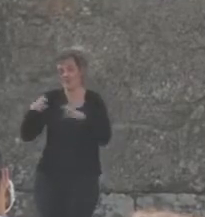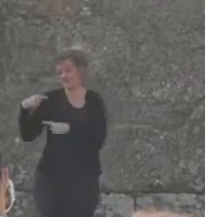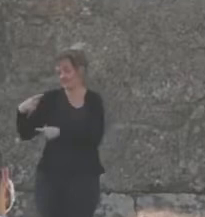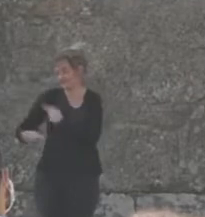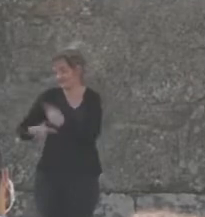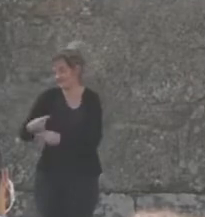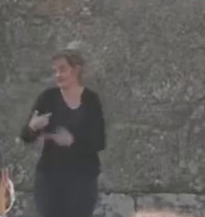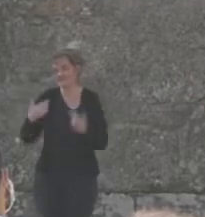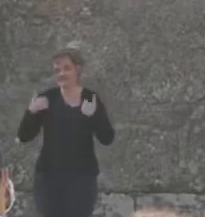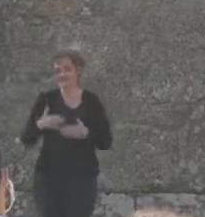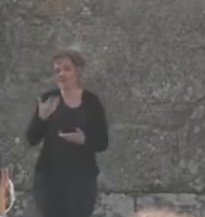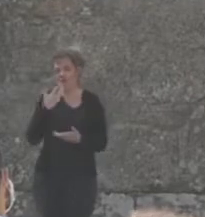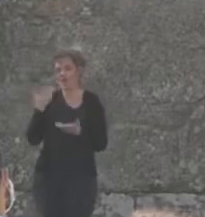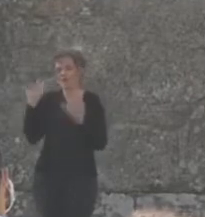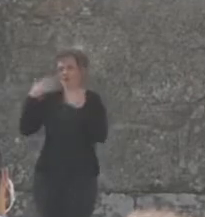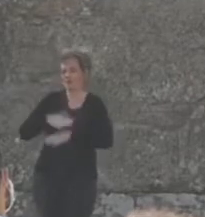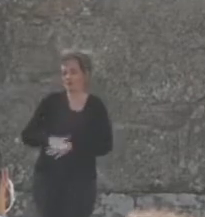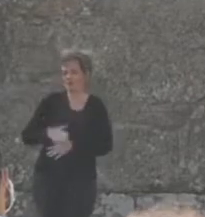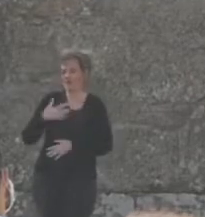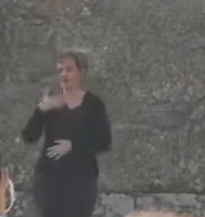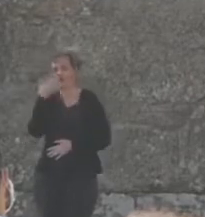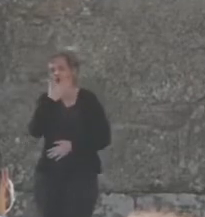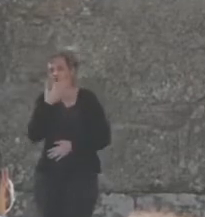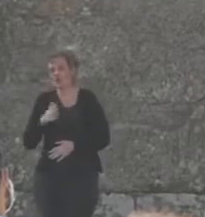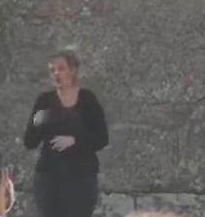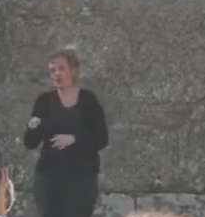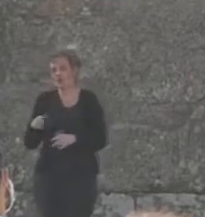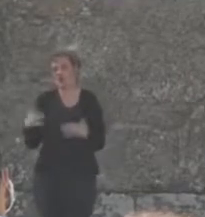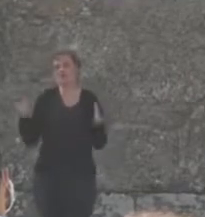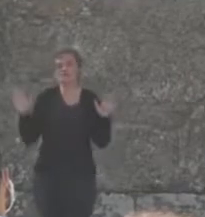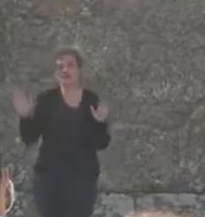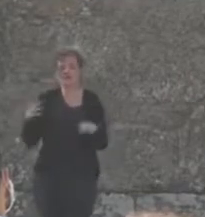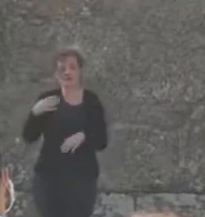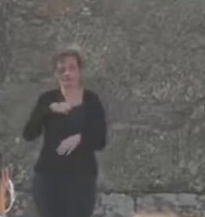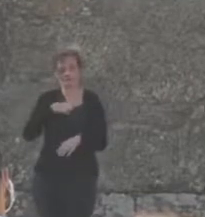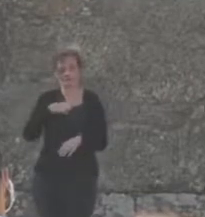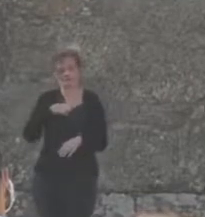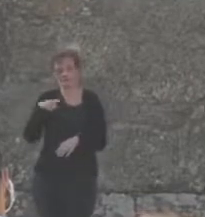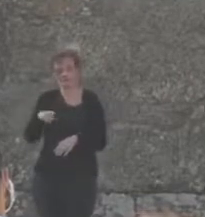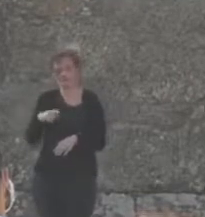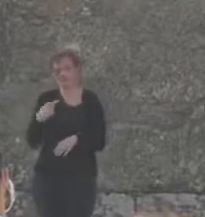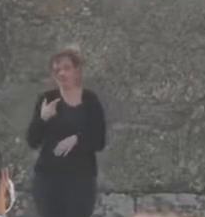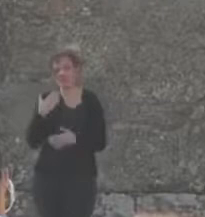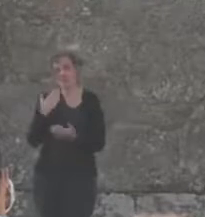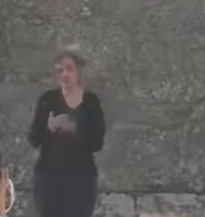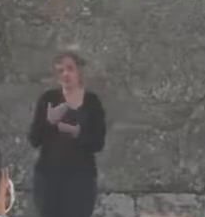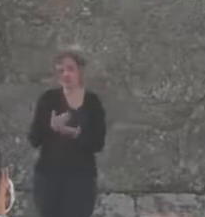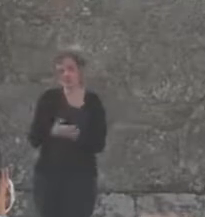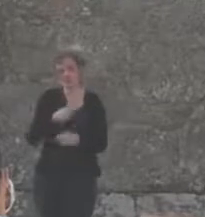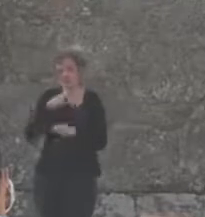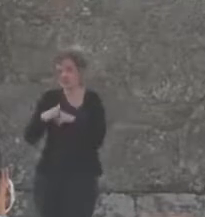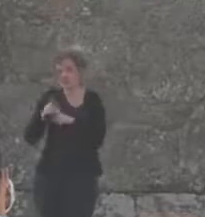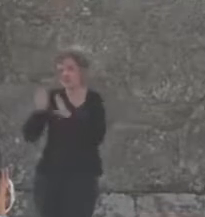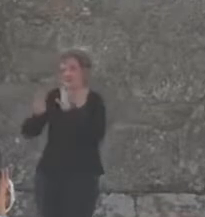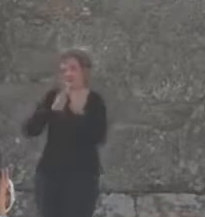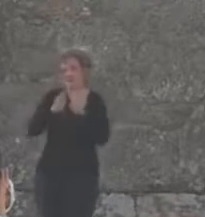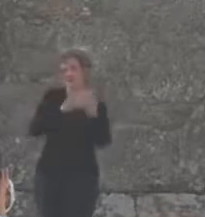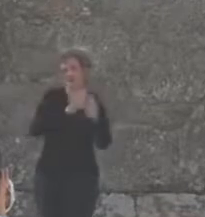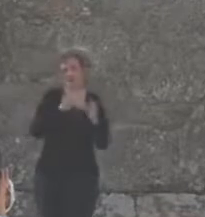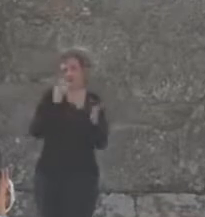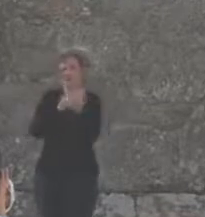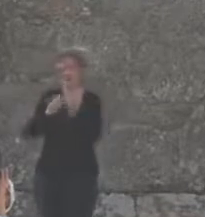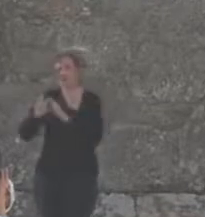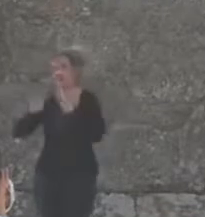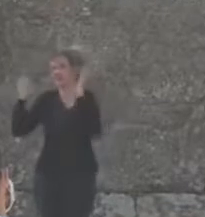xeracións tiveran coñecemento dende a escola. Pero, ou non ser así, como estamos a comprobar cos nomes de veciños dos campos de